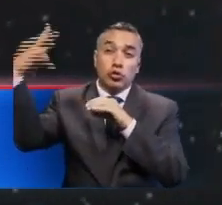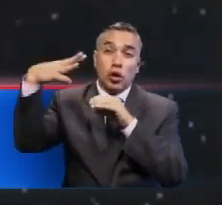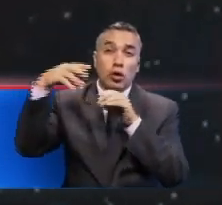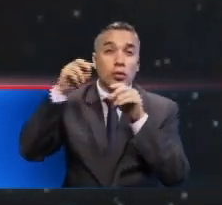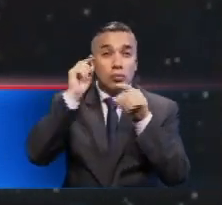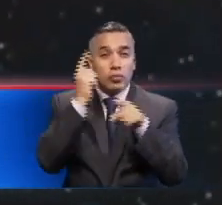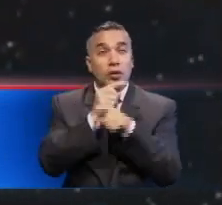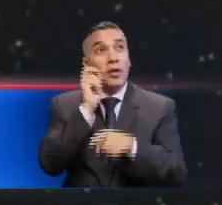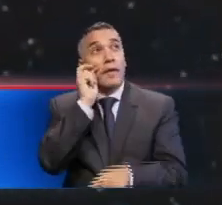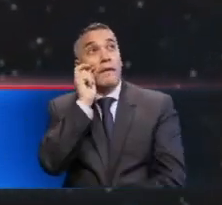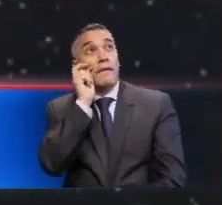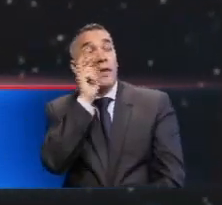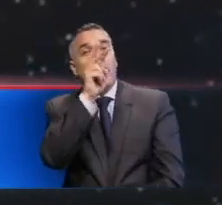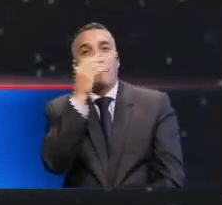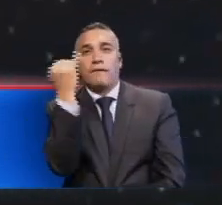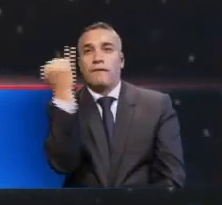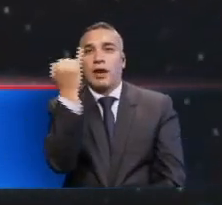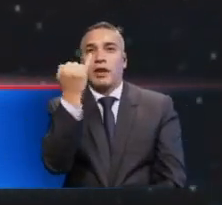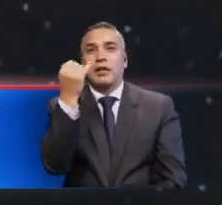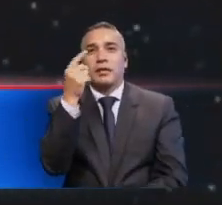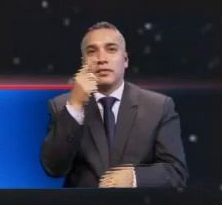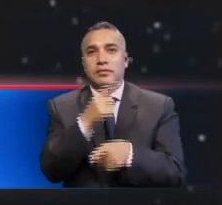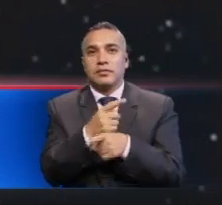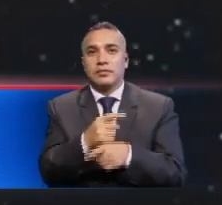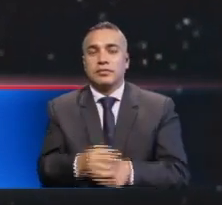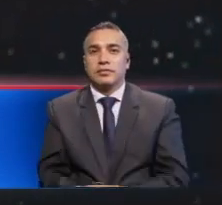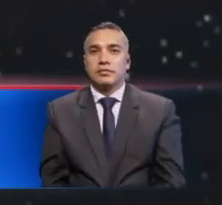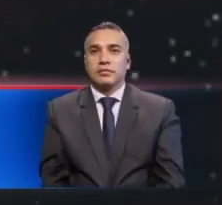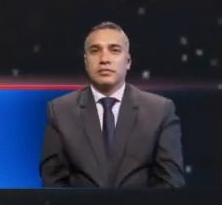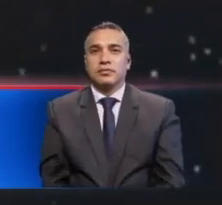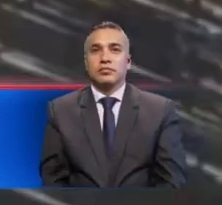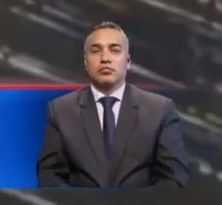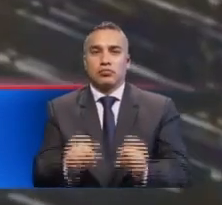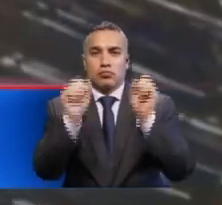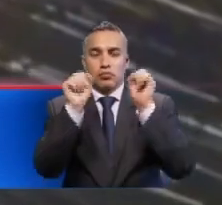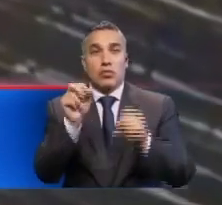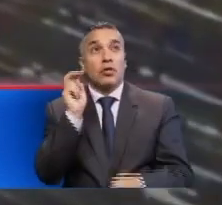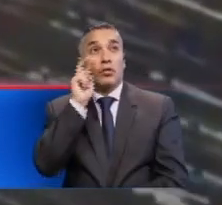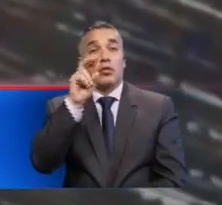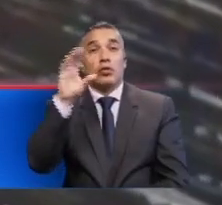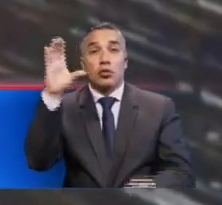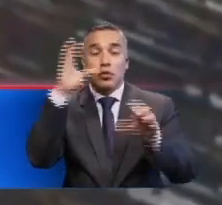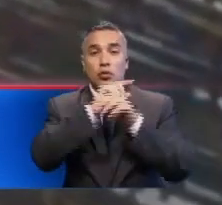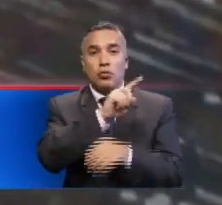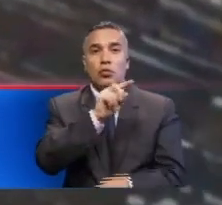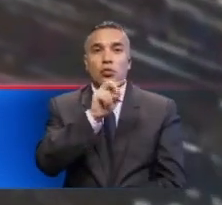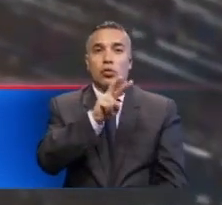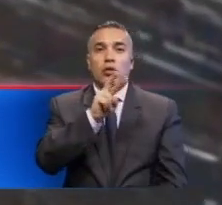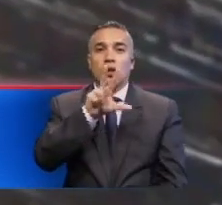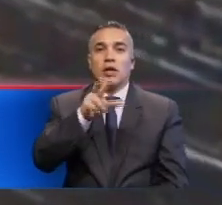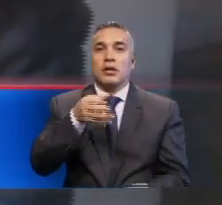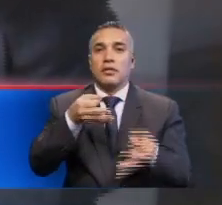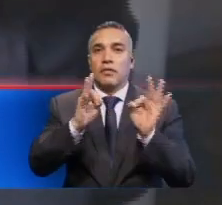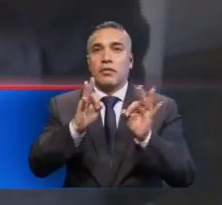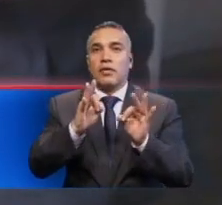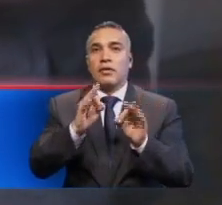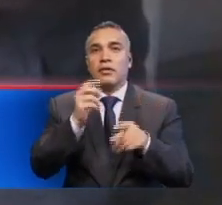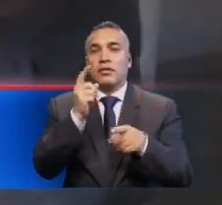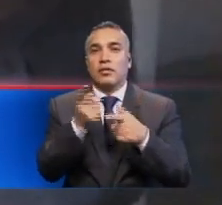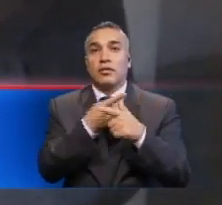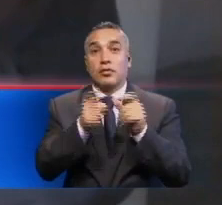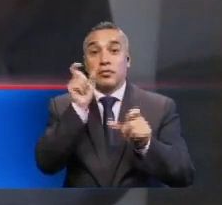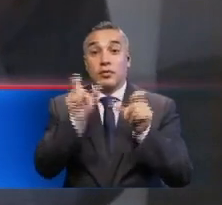apariencia verdosa. De ahí su nombre, cometa verde. Se lo podrá ver las noches del 1, 2 y 3 de febrero, por lo cual